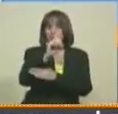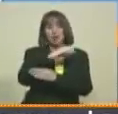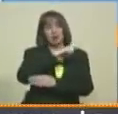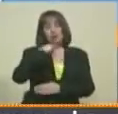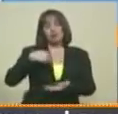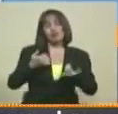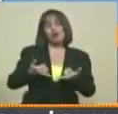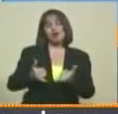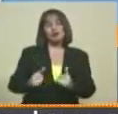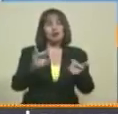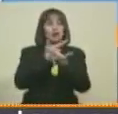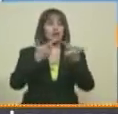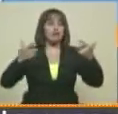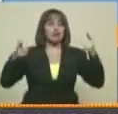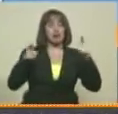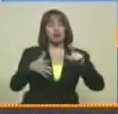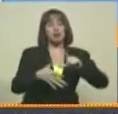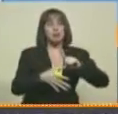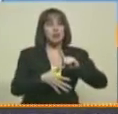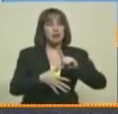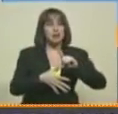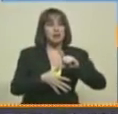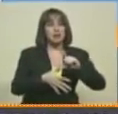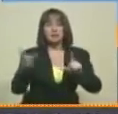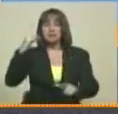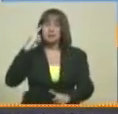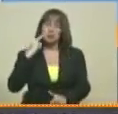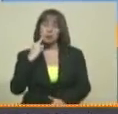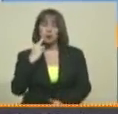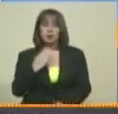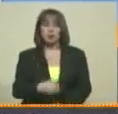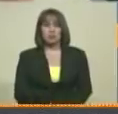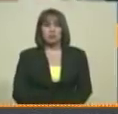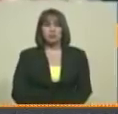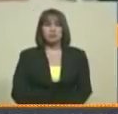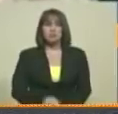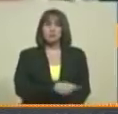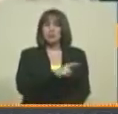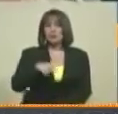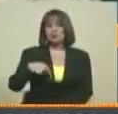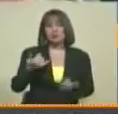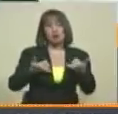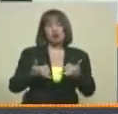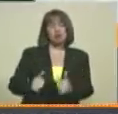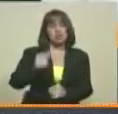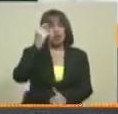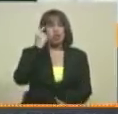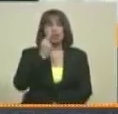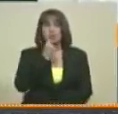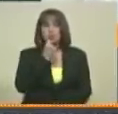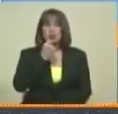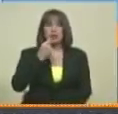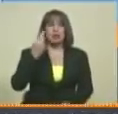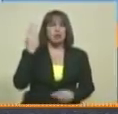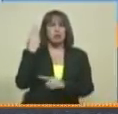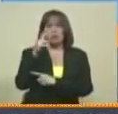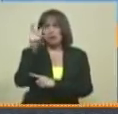del libertador de América, Simón Bolívar. Somos los hijos de Sucre, de Urdaneta.